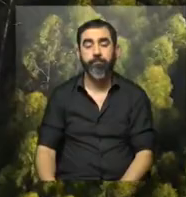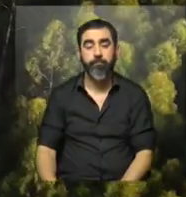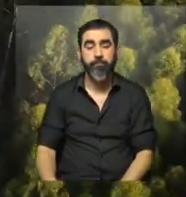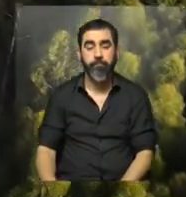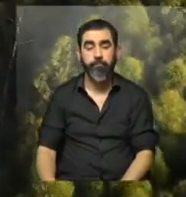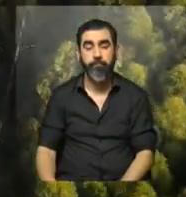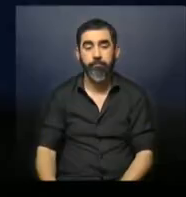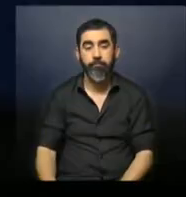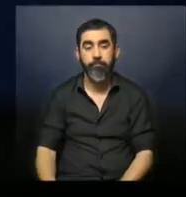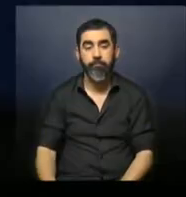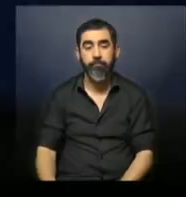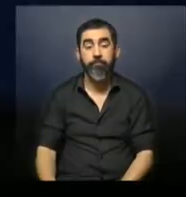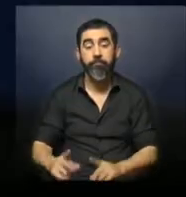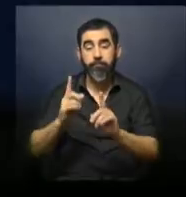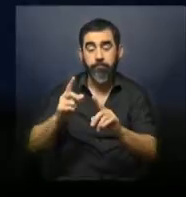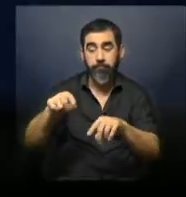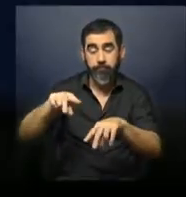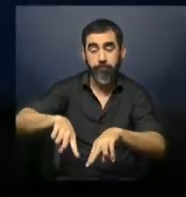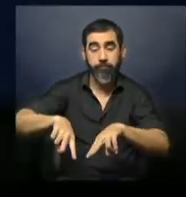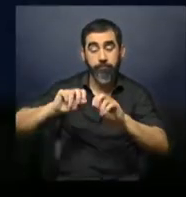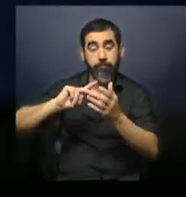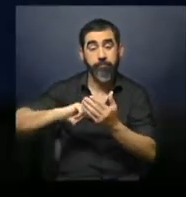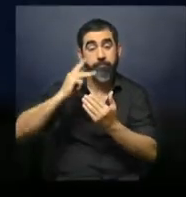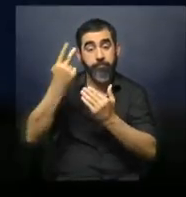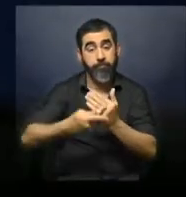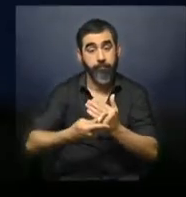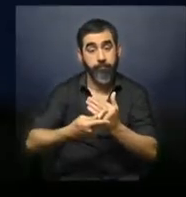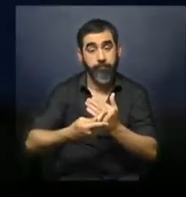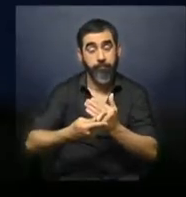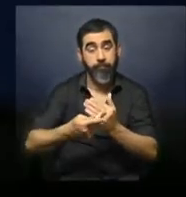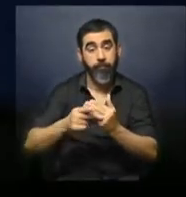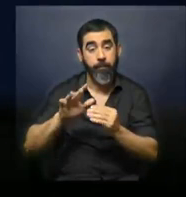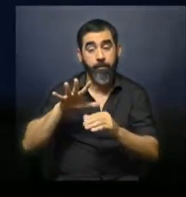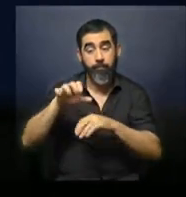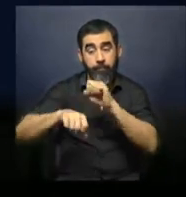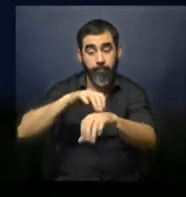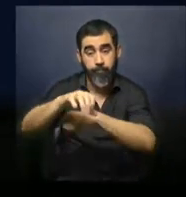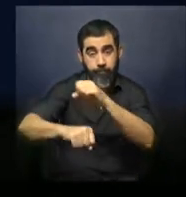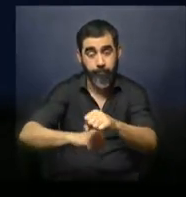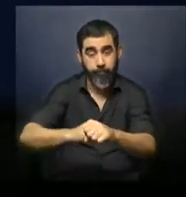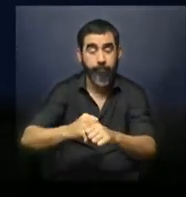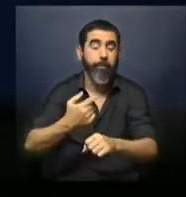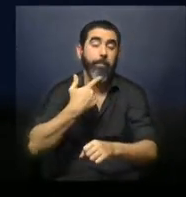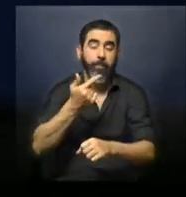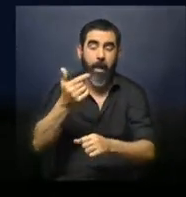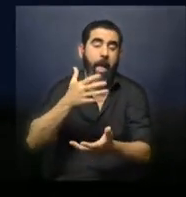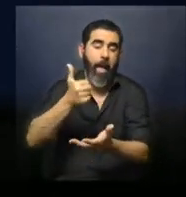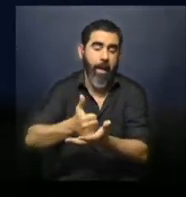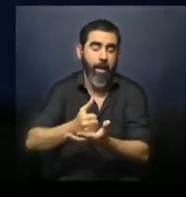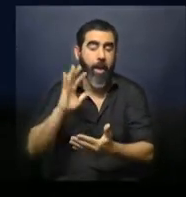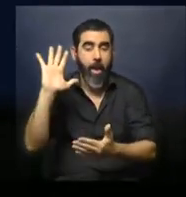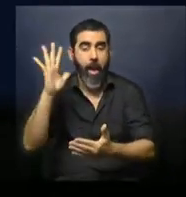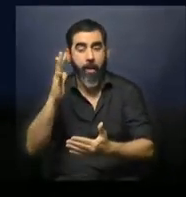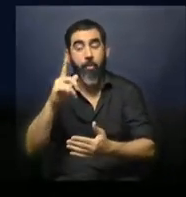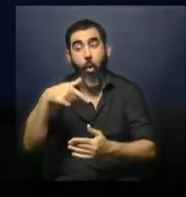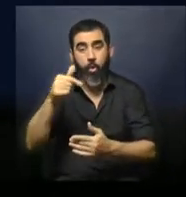Otro aspecto que estudia el proyecto es la invasión del ligustro, ¿no? Una cosa es que el ligustro esté presente en un bosque y otra cosa es